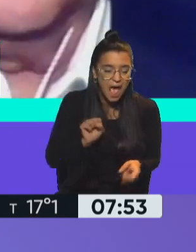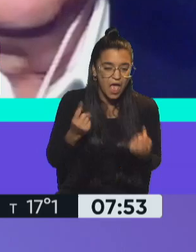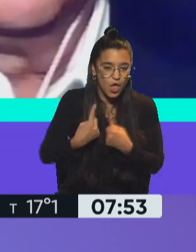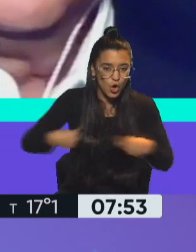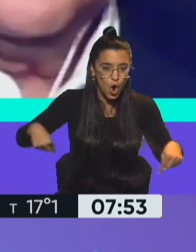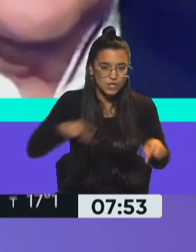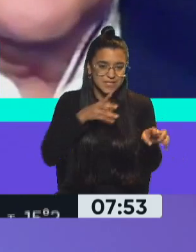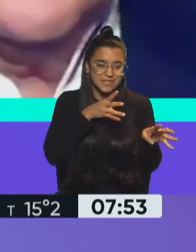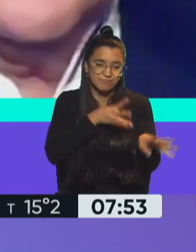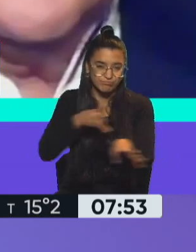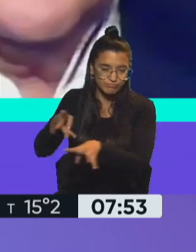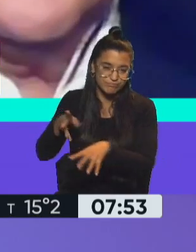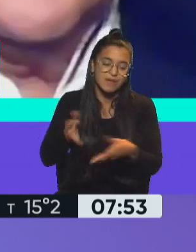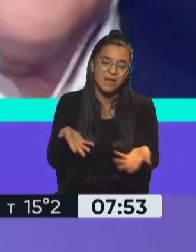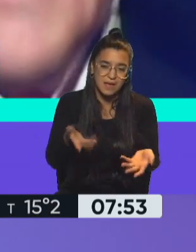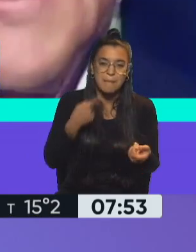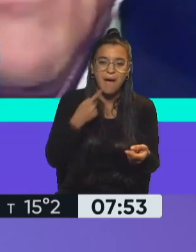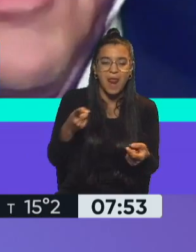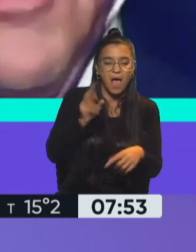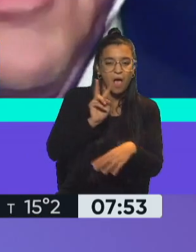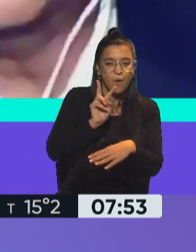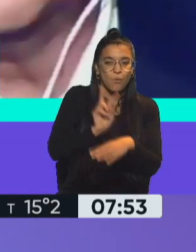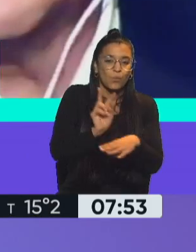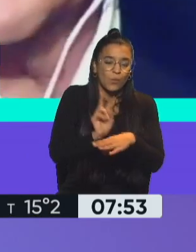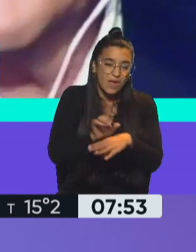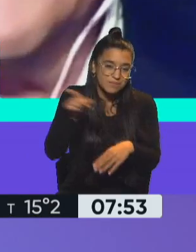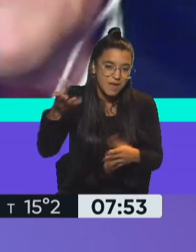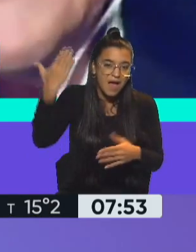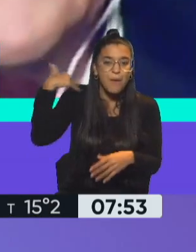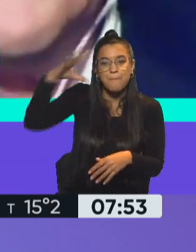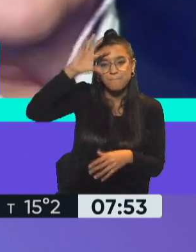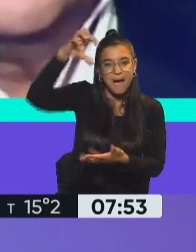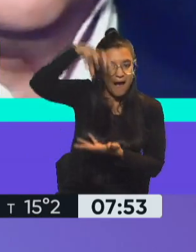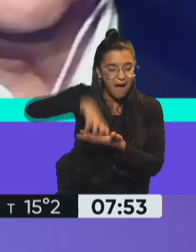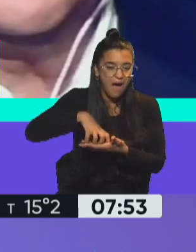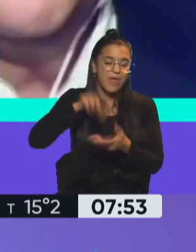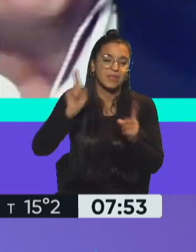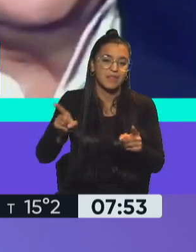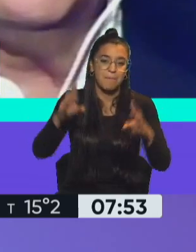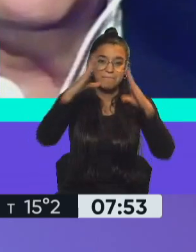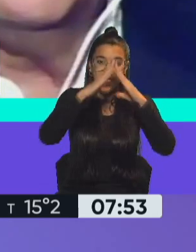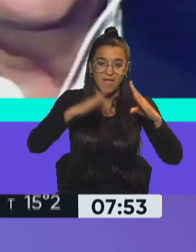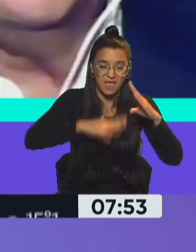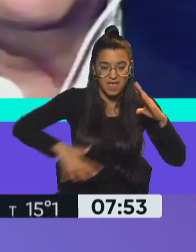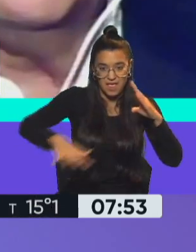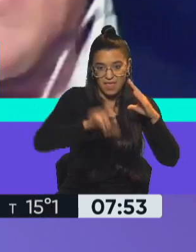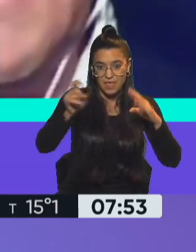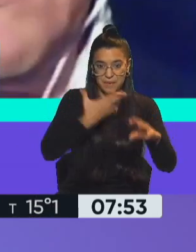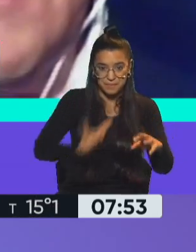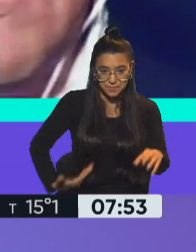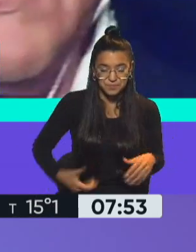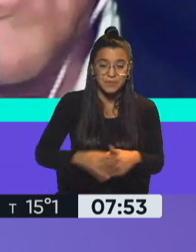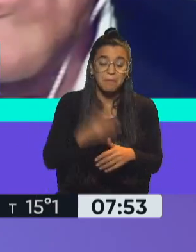material bélico para resguardar en ese momento la embajada y la residencia, pero